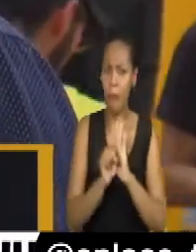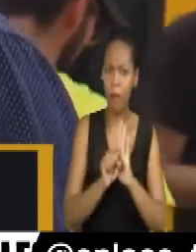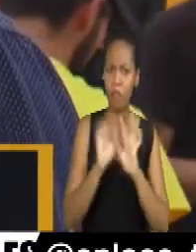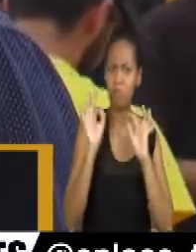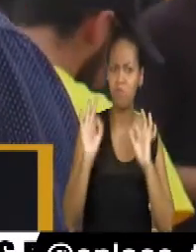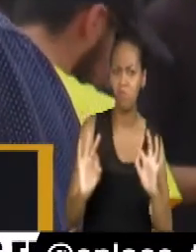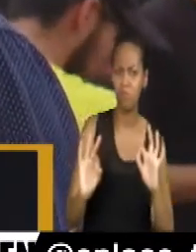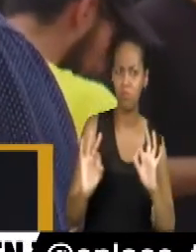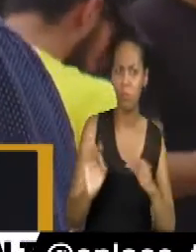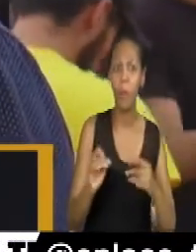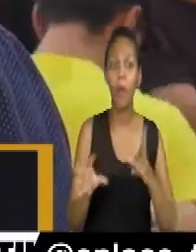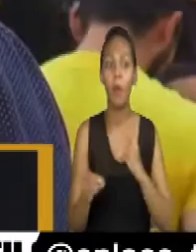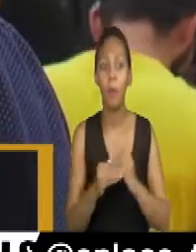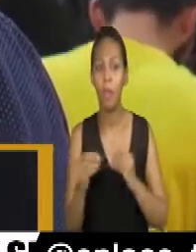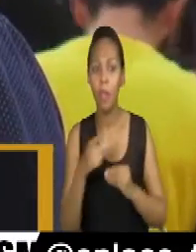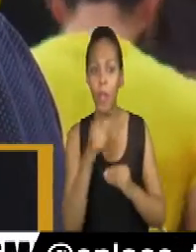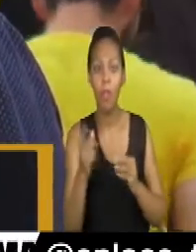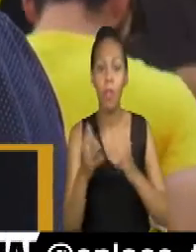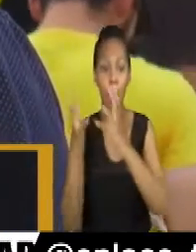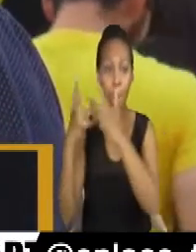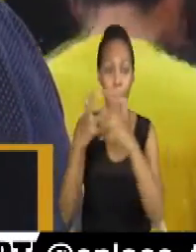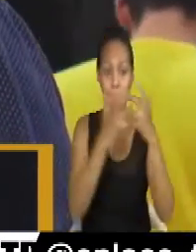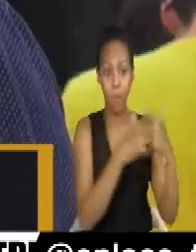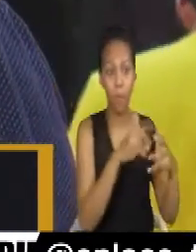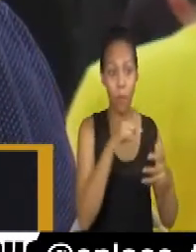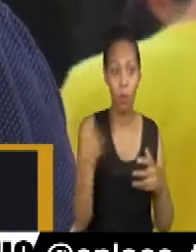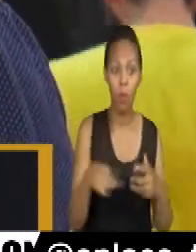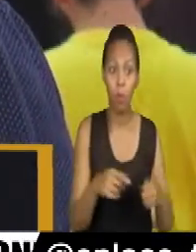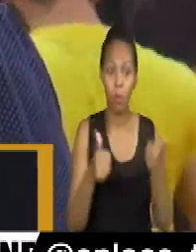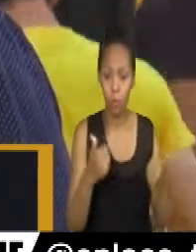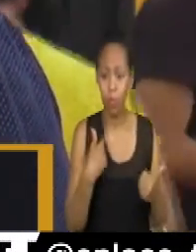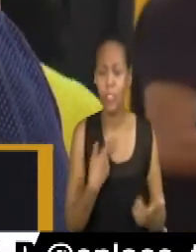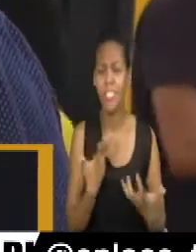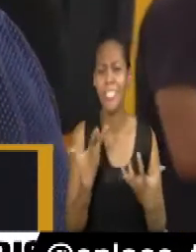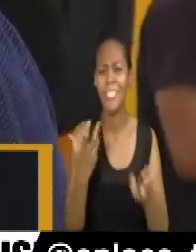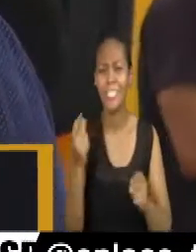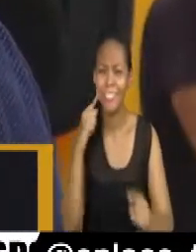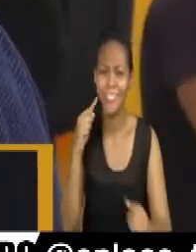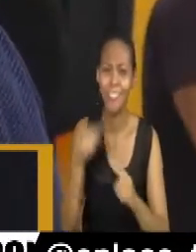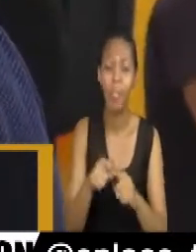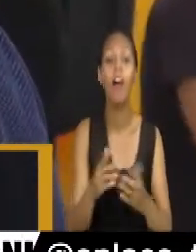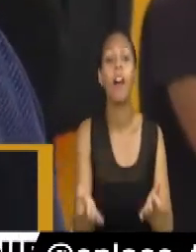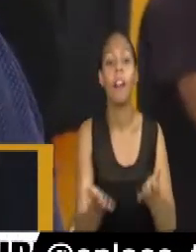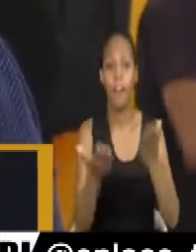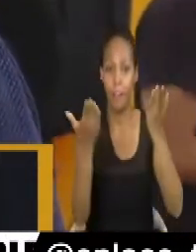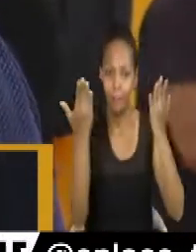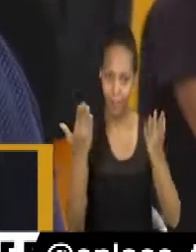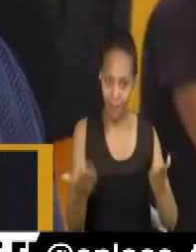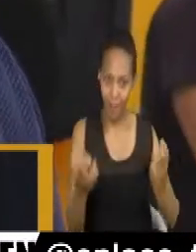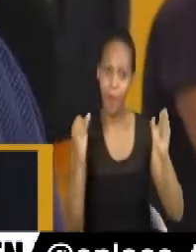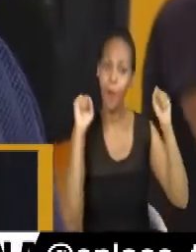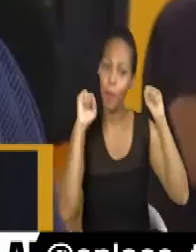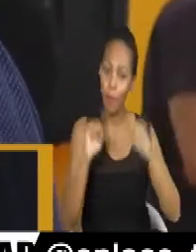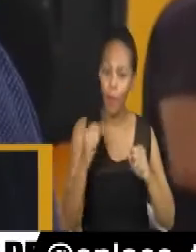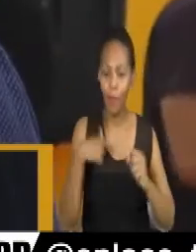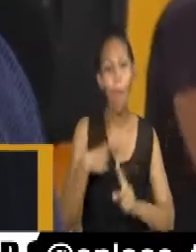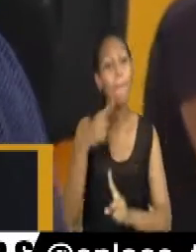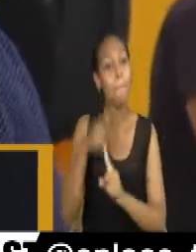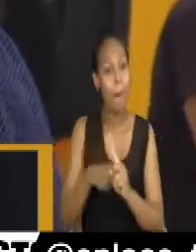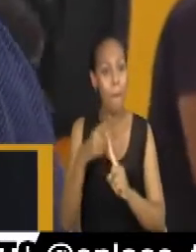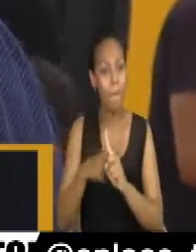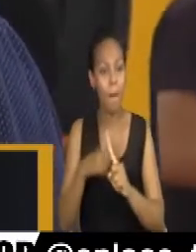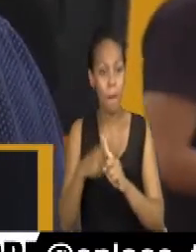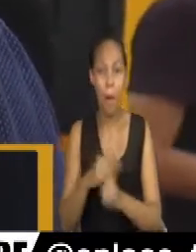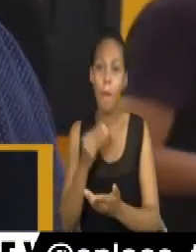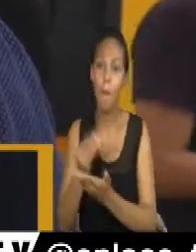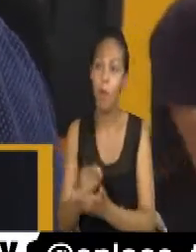los diferentes concesionarios Test Drive para que manejen el carro de sus sueños, retoma diferentes posibilidades de créditos con el sector financiero y con